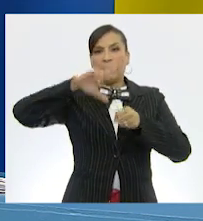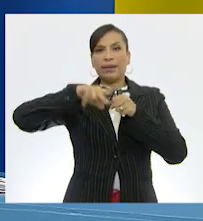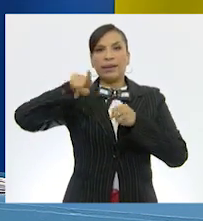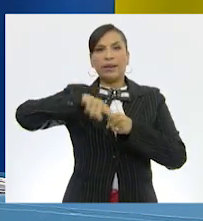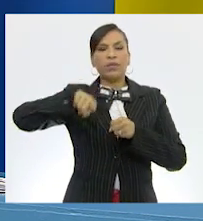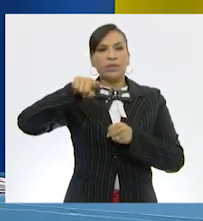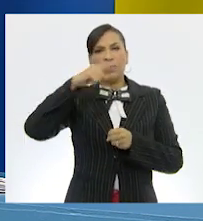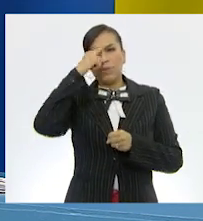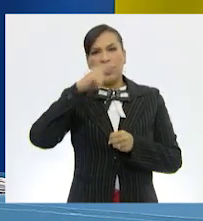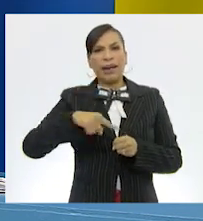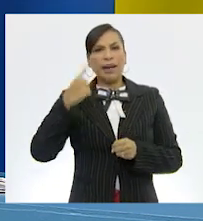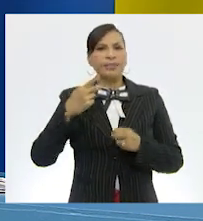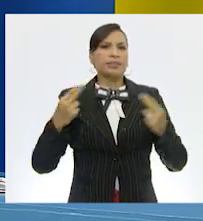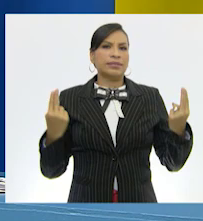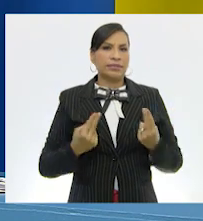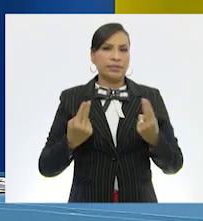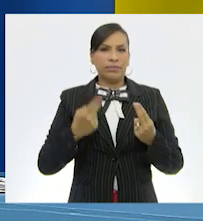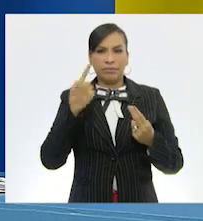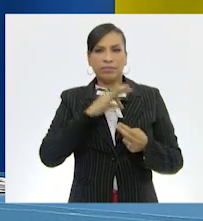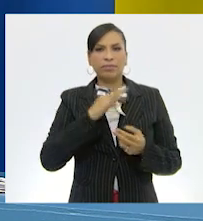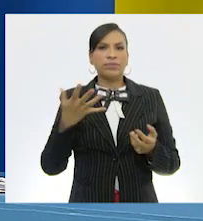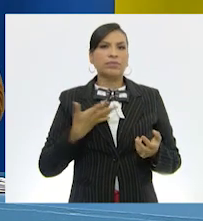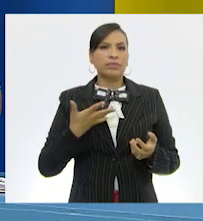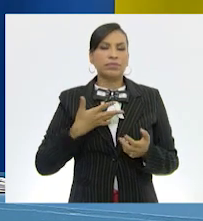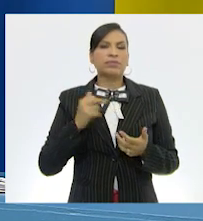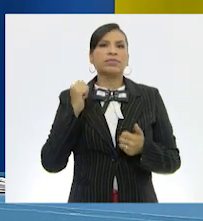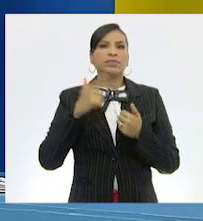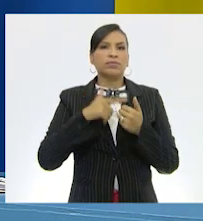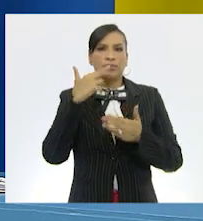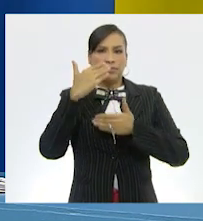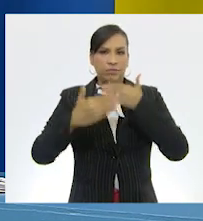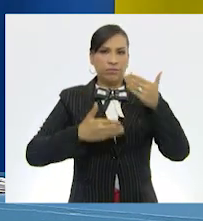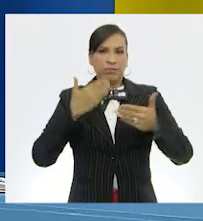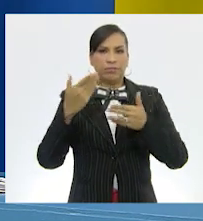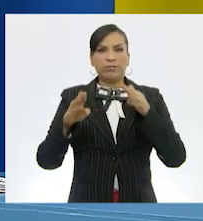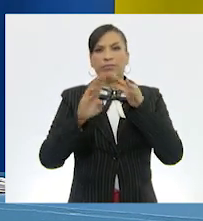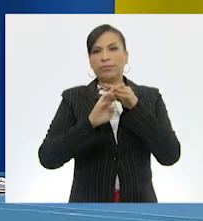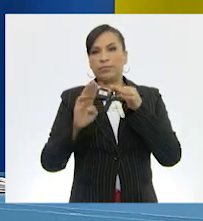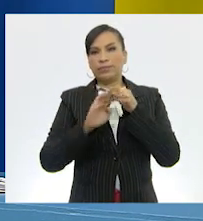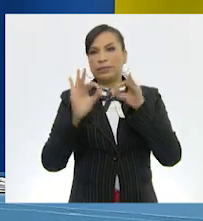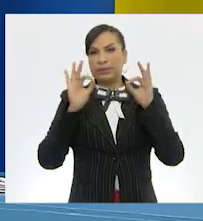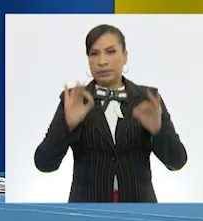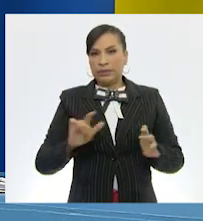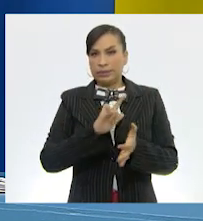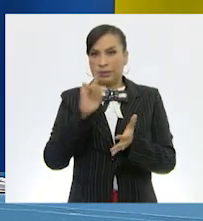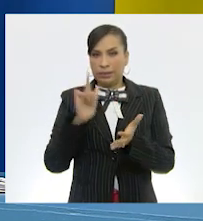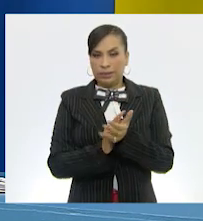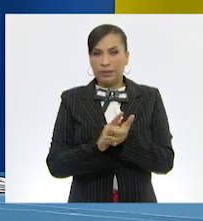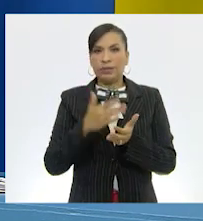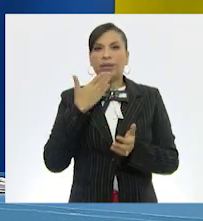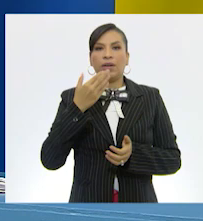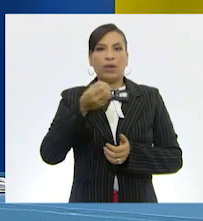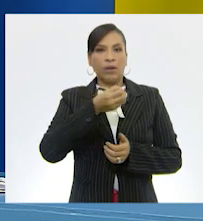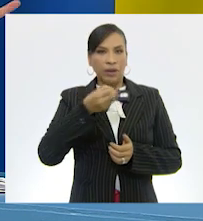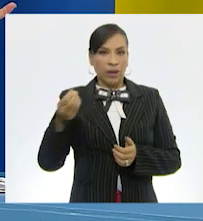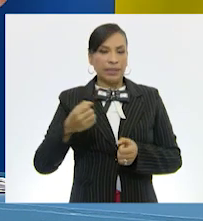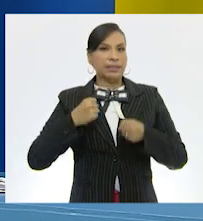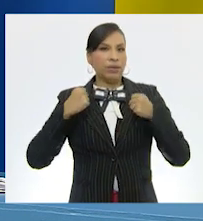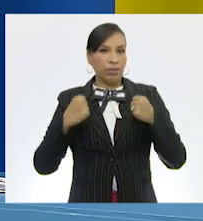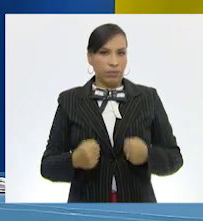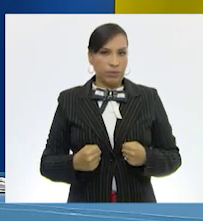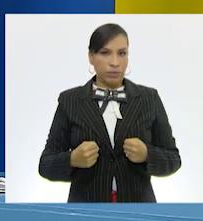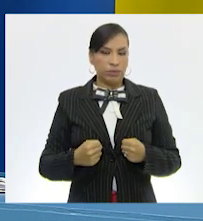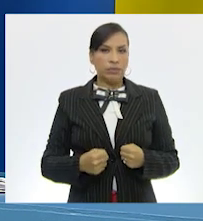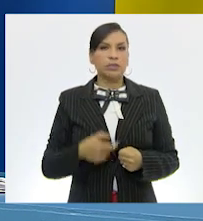las facilidades necesarias para llevar a cabo procedimientos migratorios legales, ordenados y